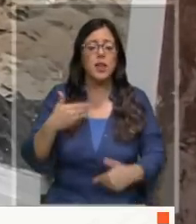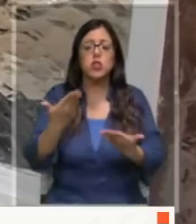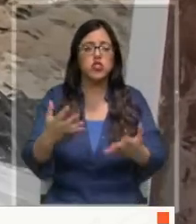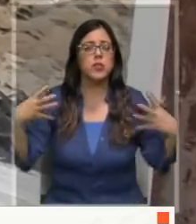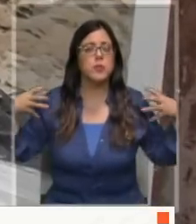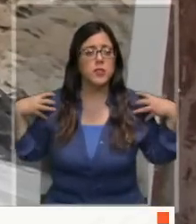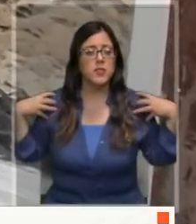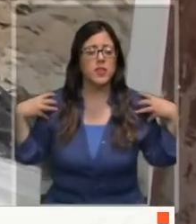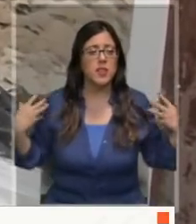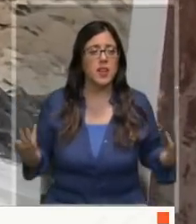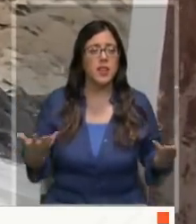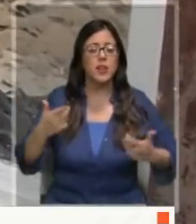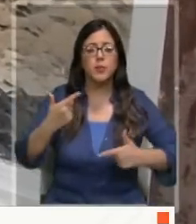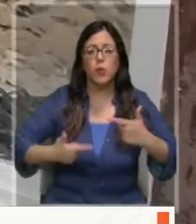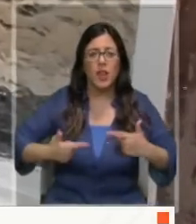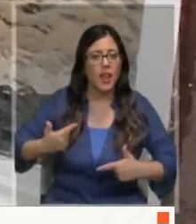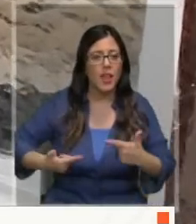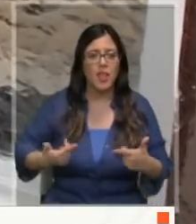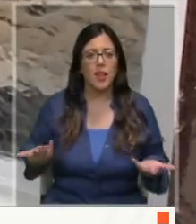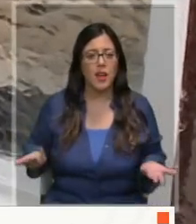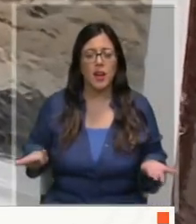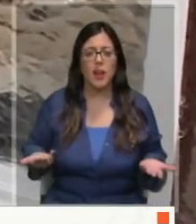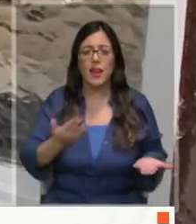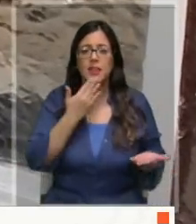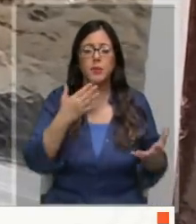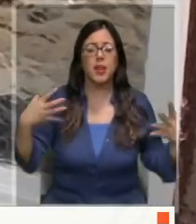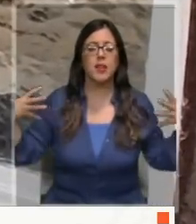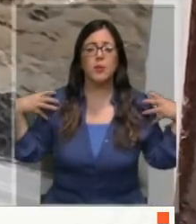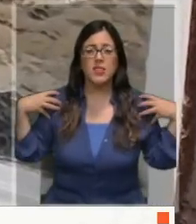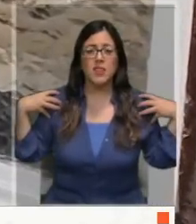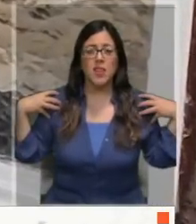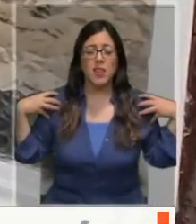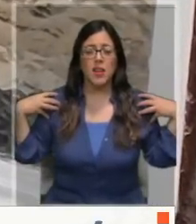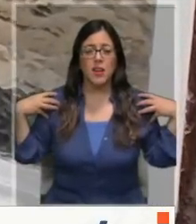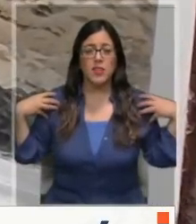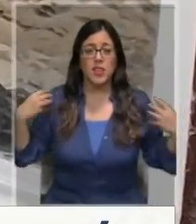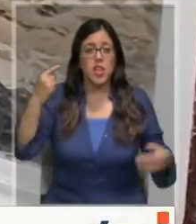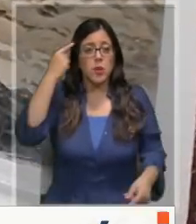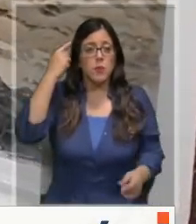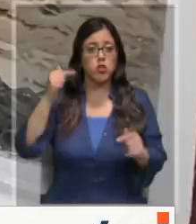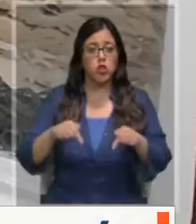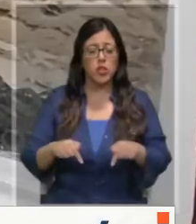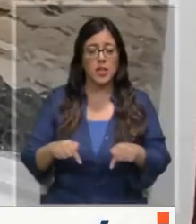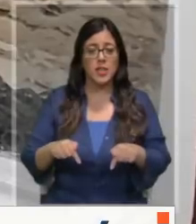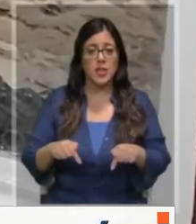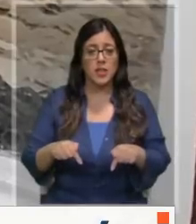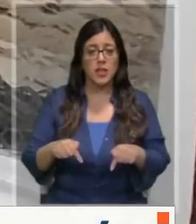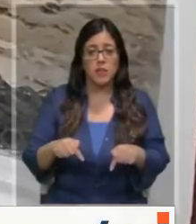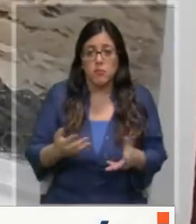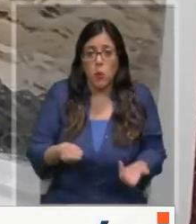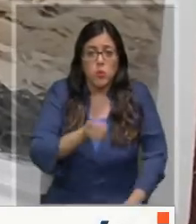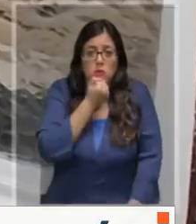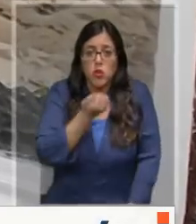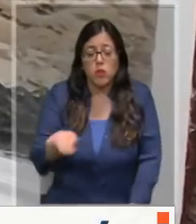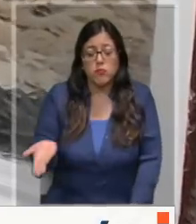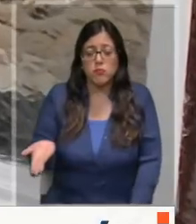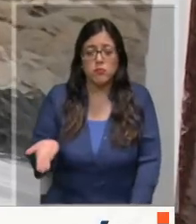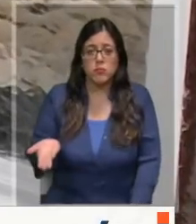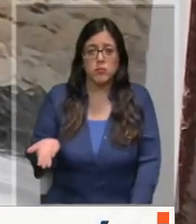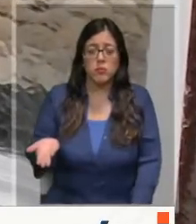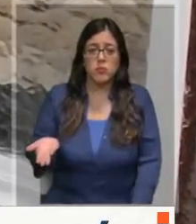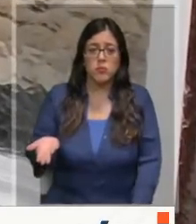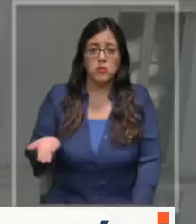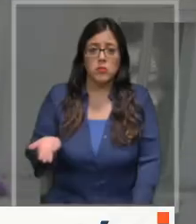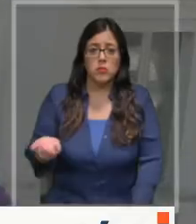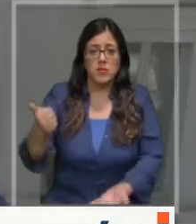responsabilidad política y la responsabilidad, yo creo que aquí por lo menos una negligencia, es